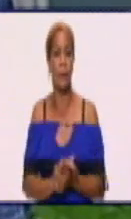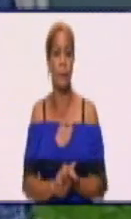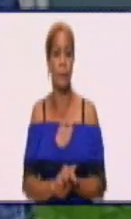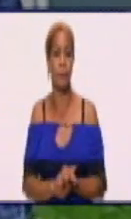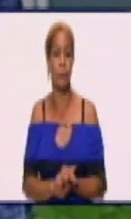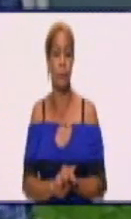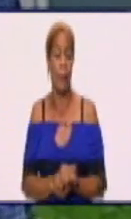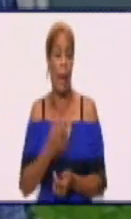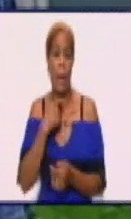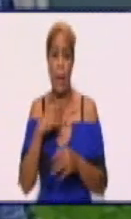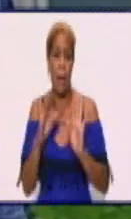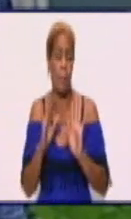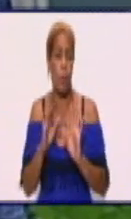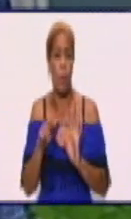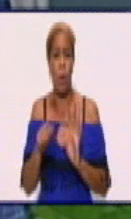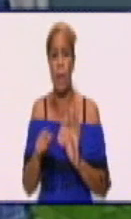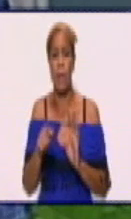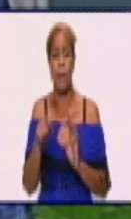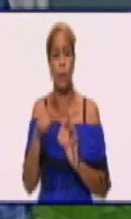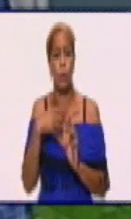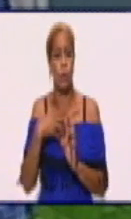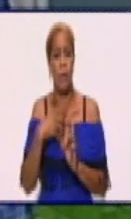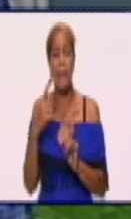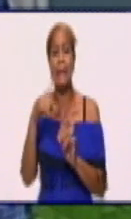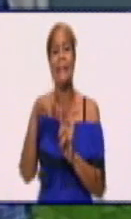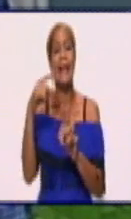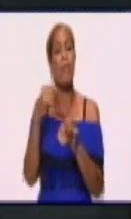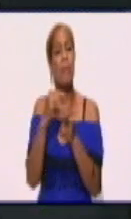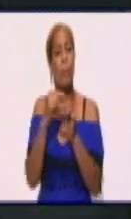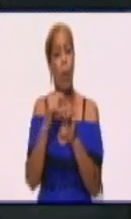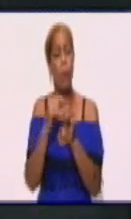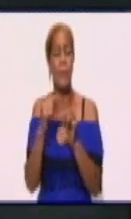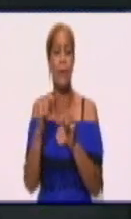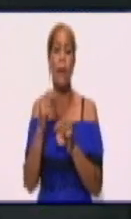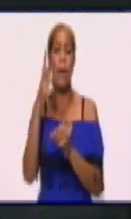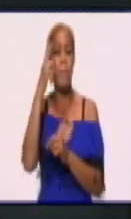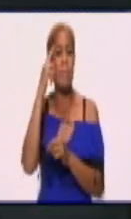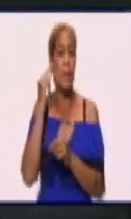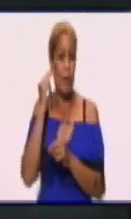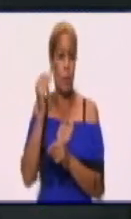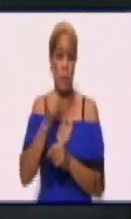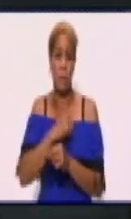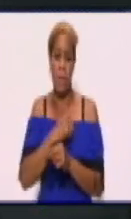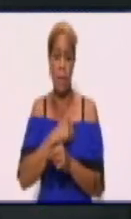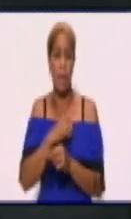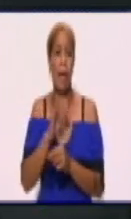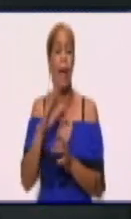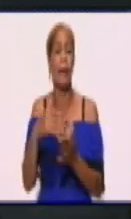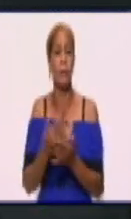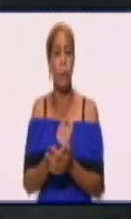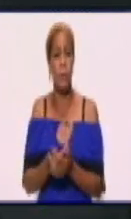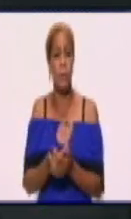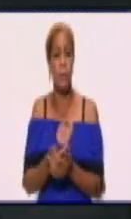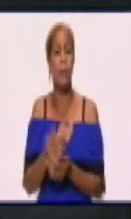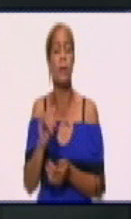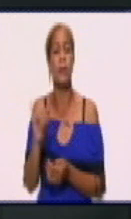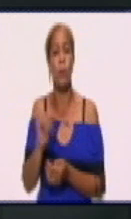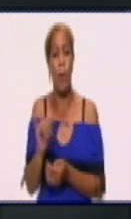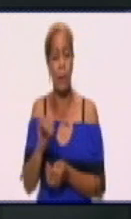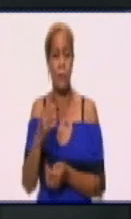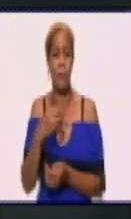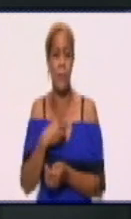2012 a el día 16 de este 2021 existe varios días lo pueden descargar desde la página de texas